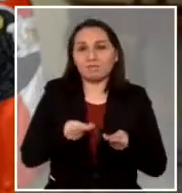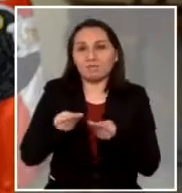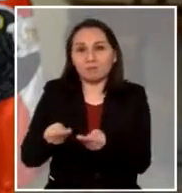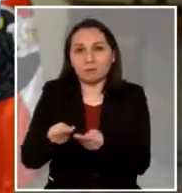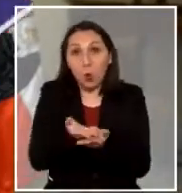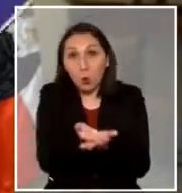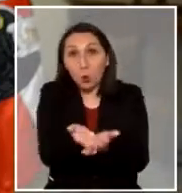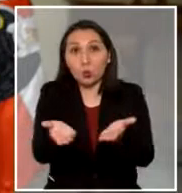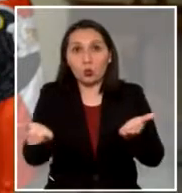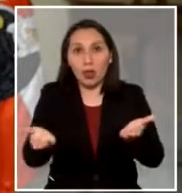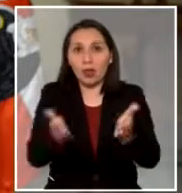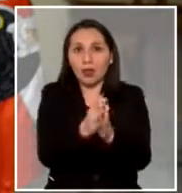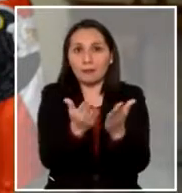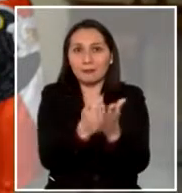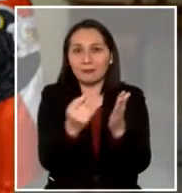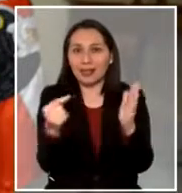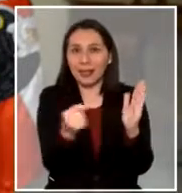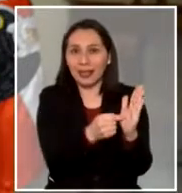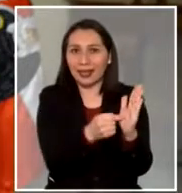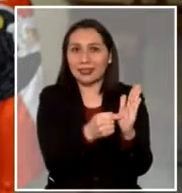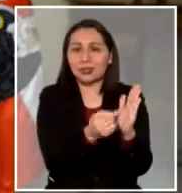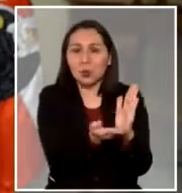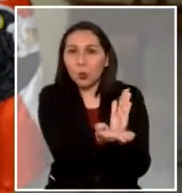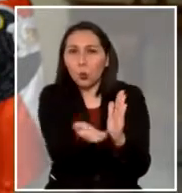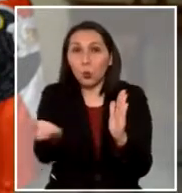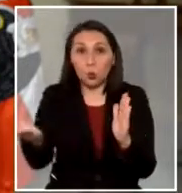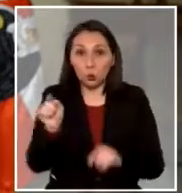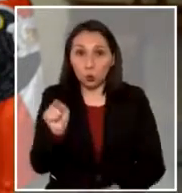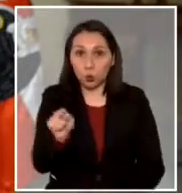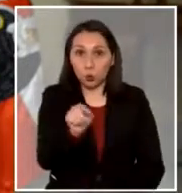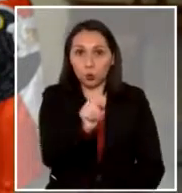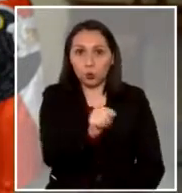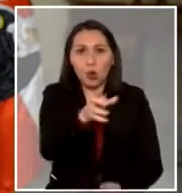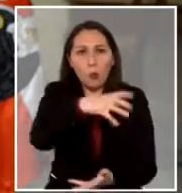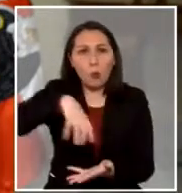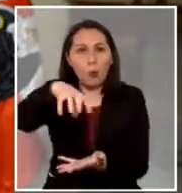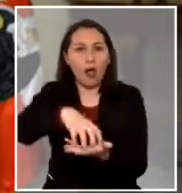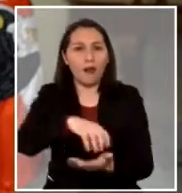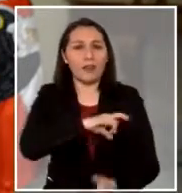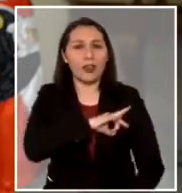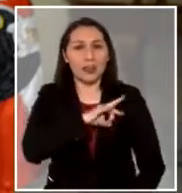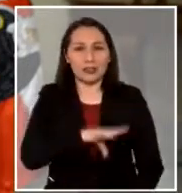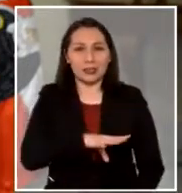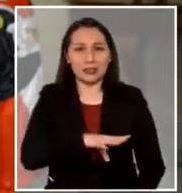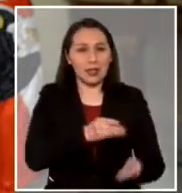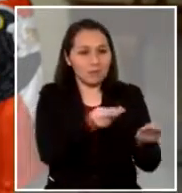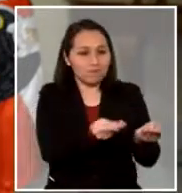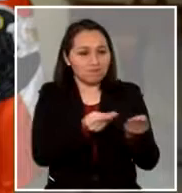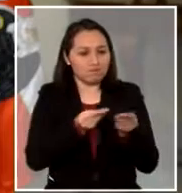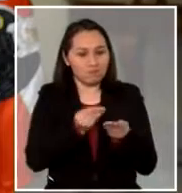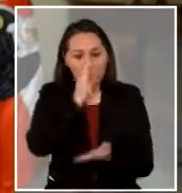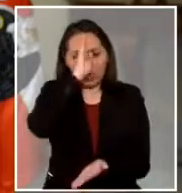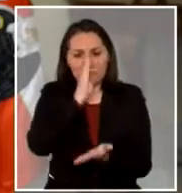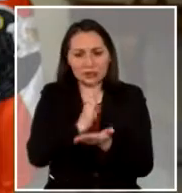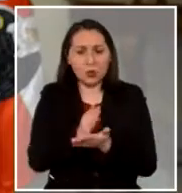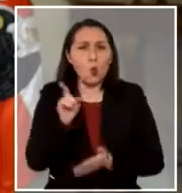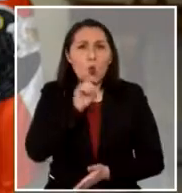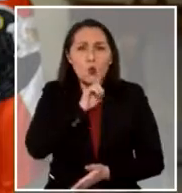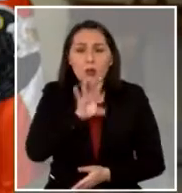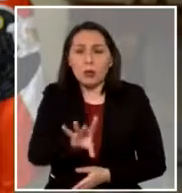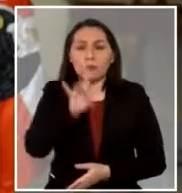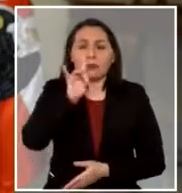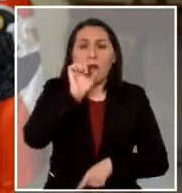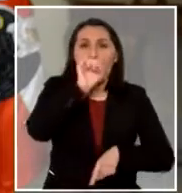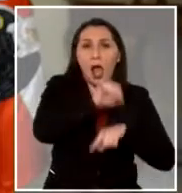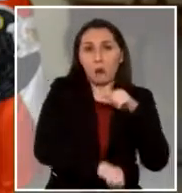a todos ustedes del texto para que sean ustedes el pueblo de chile los depositarios de la decisión final sobre